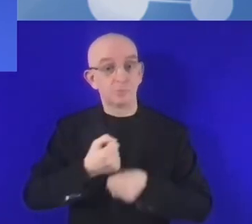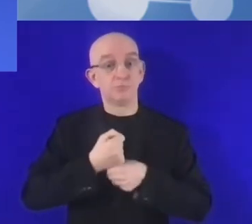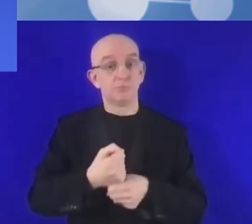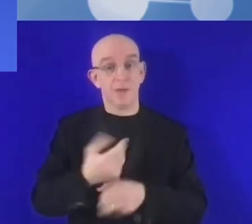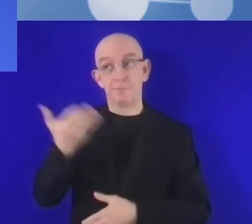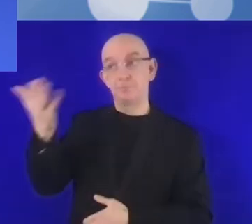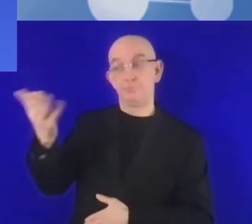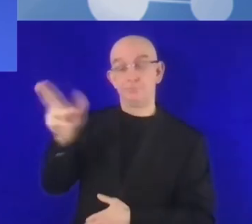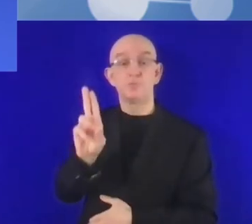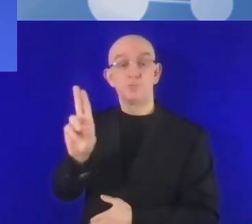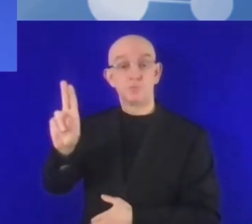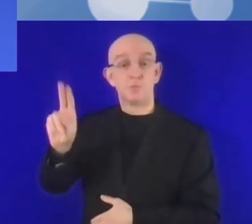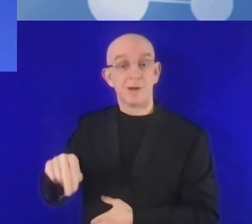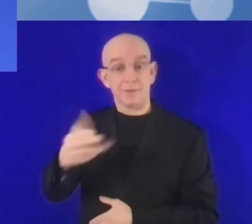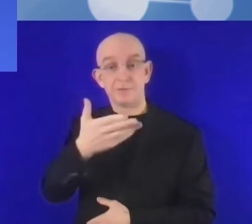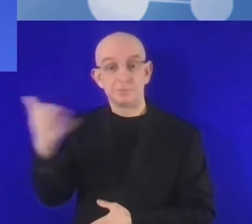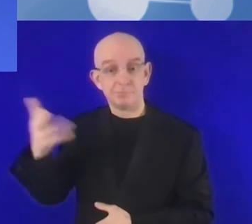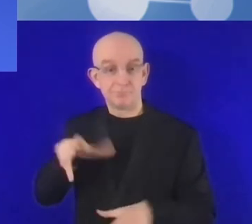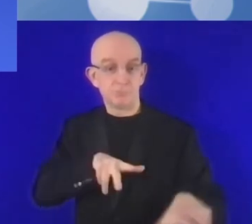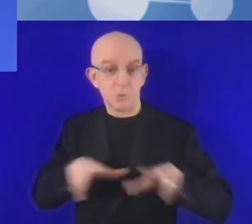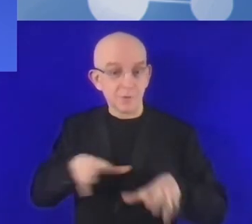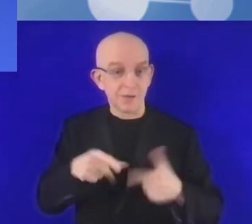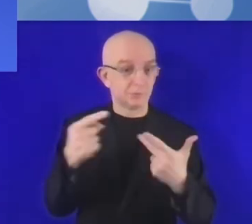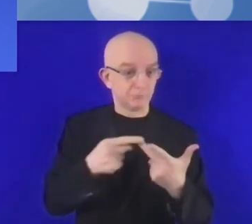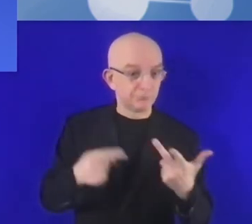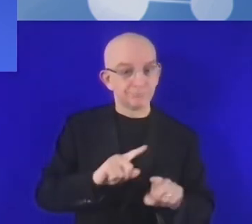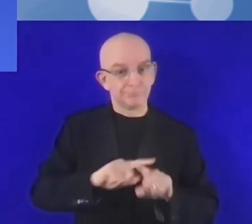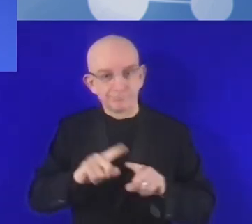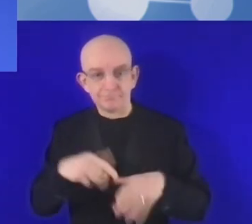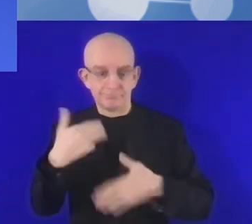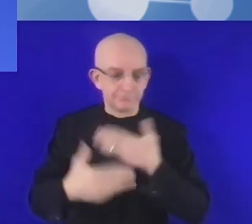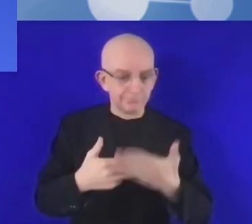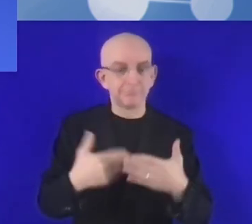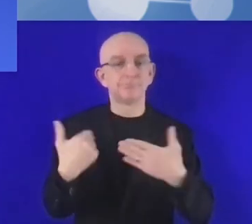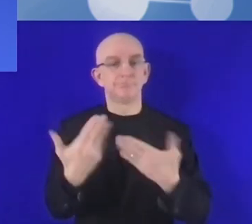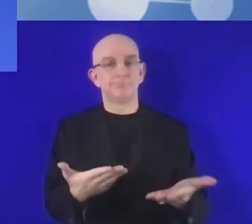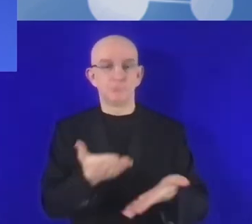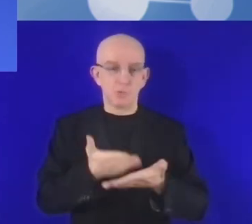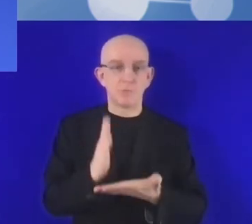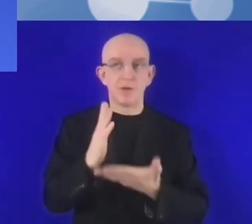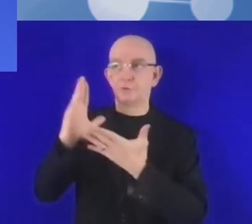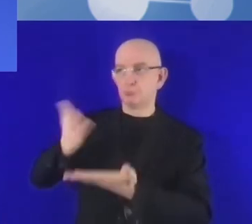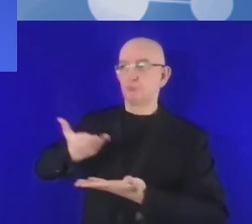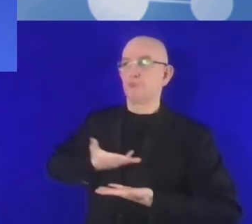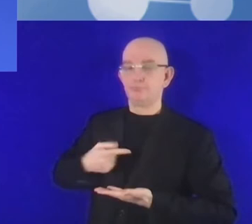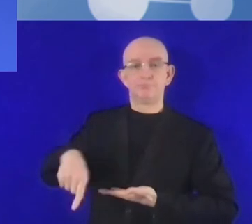del 16º Foro de Gobernanza de Internet.